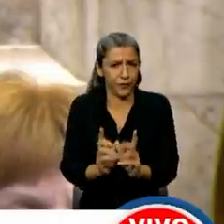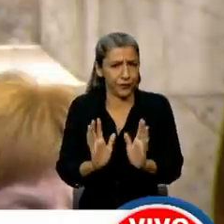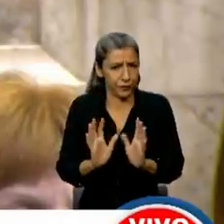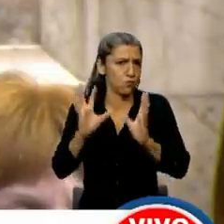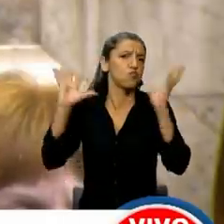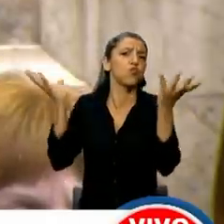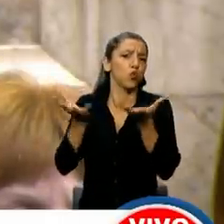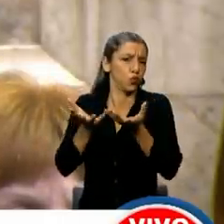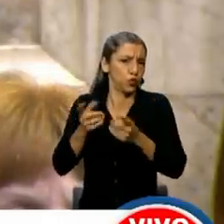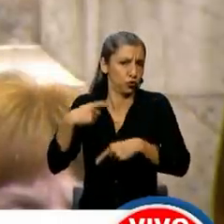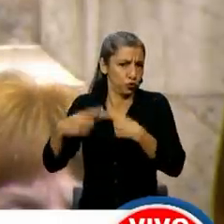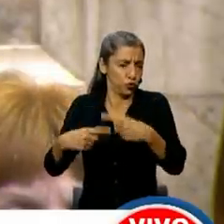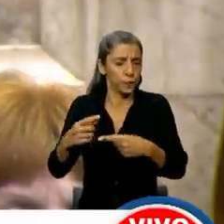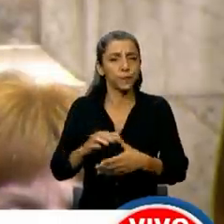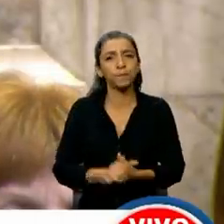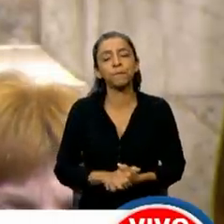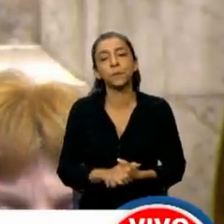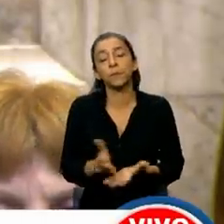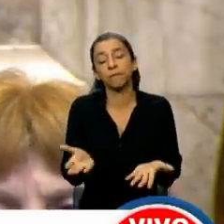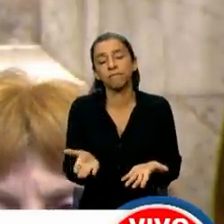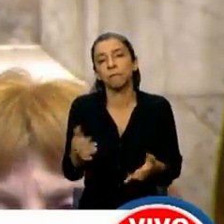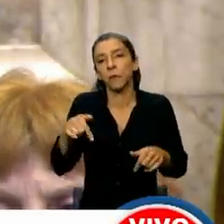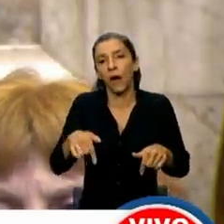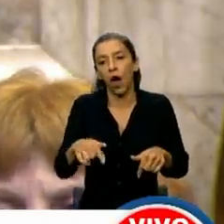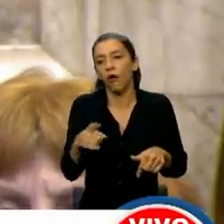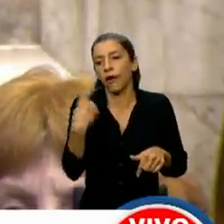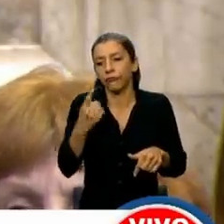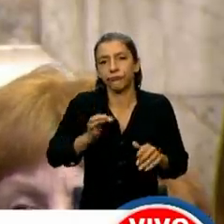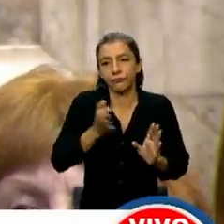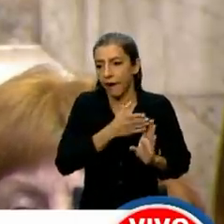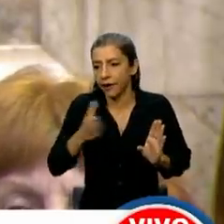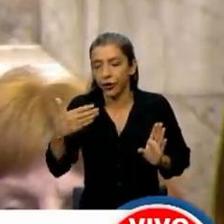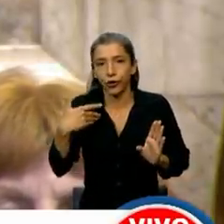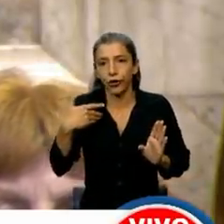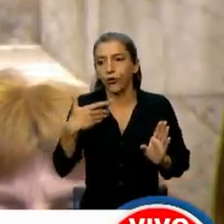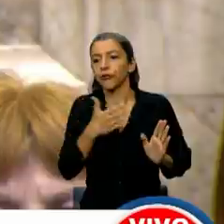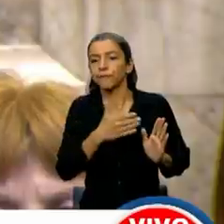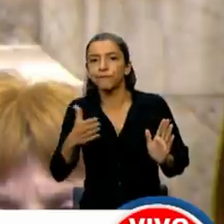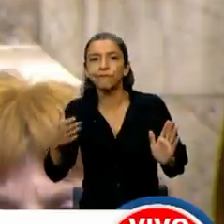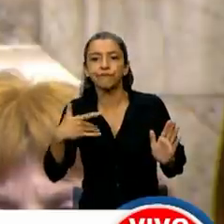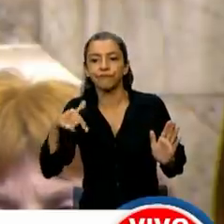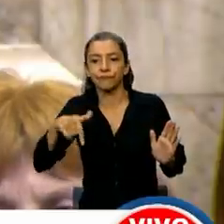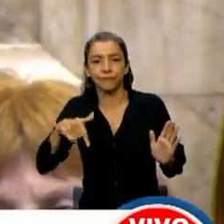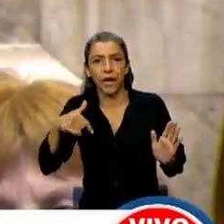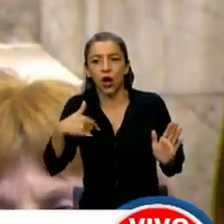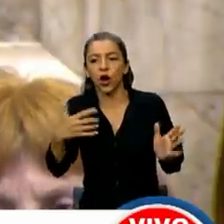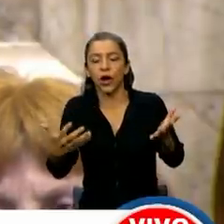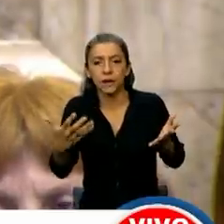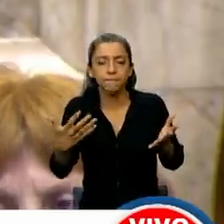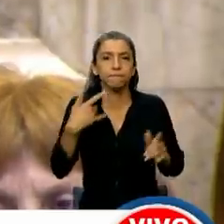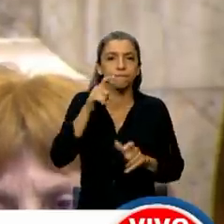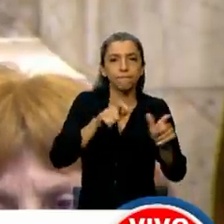que recién ahora estatura el año los argentinos y argentinas de alguna manera